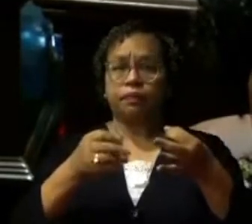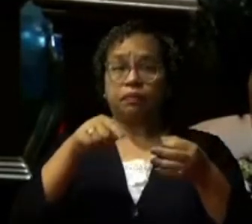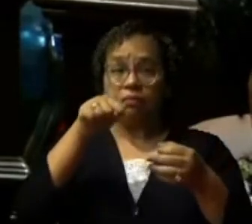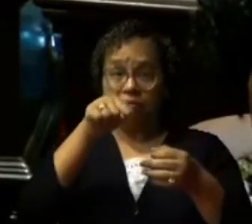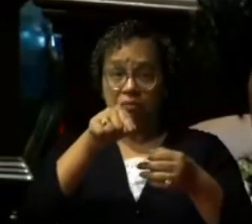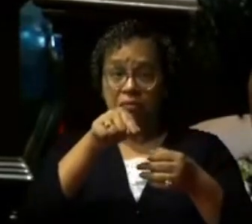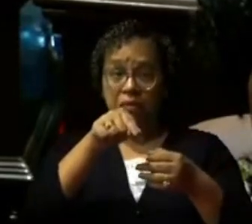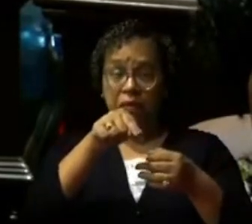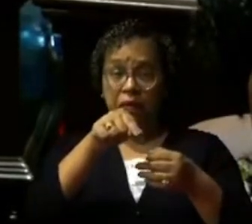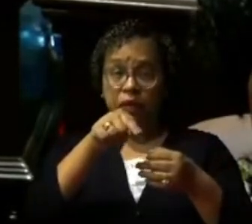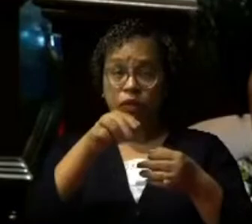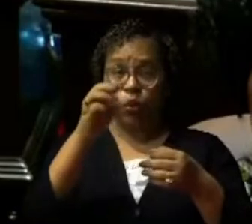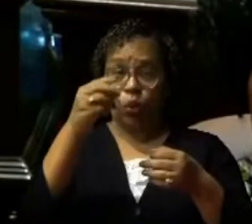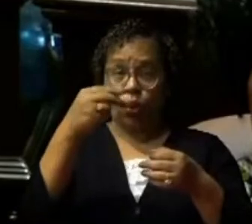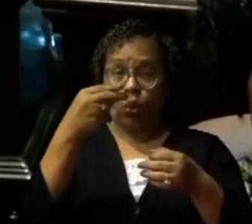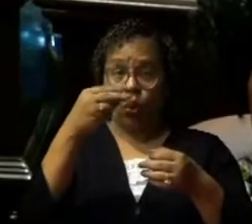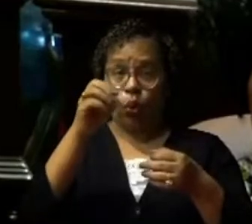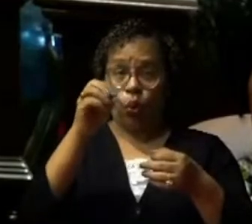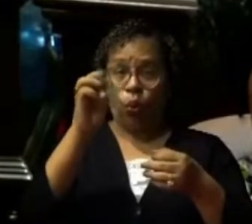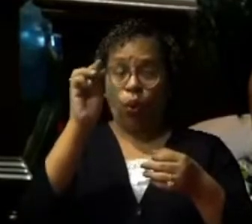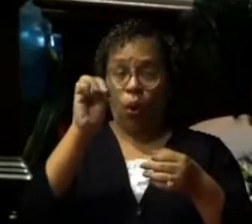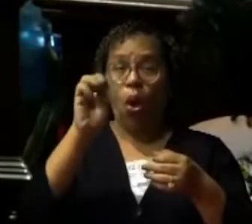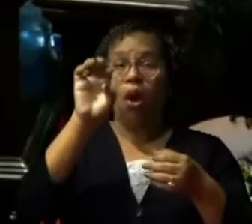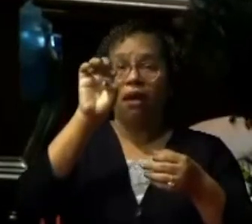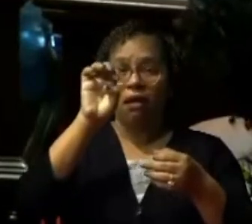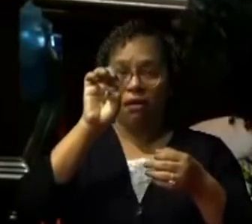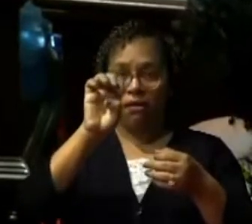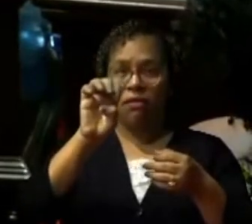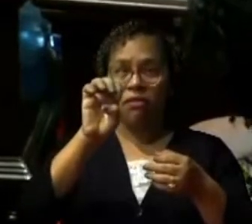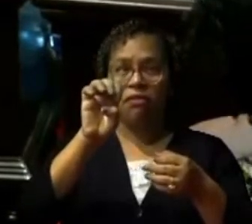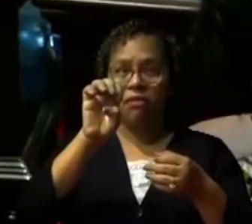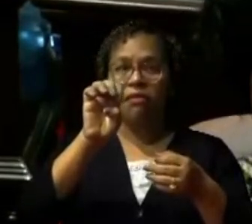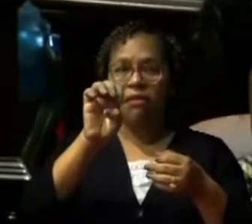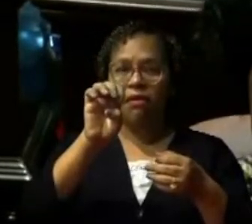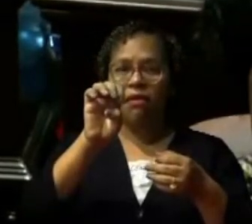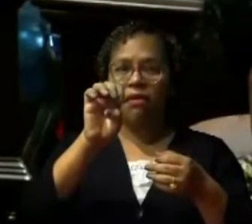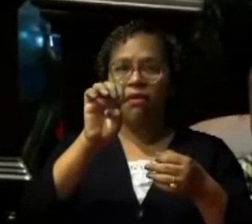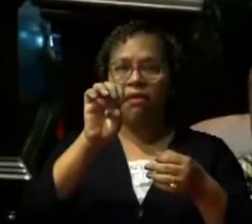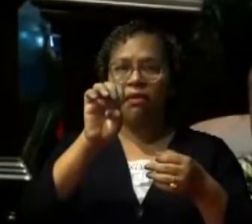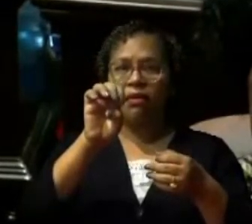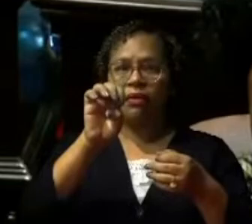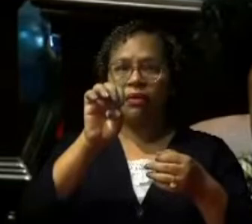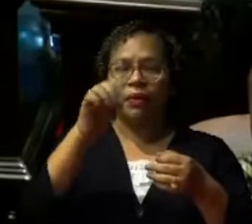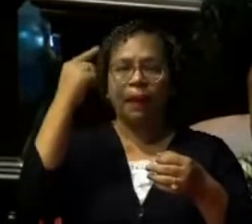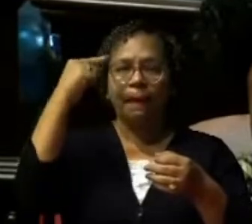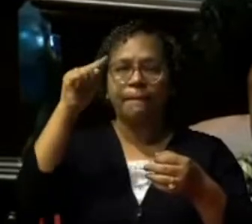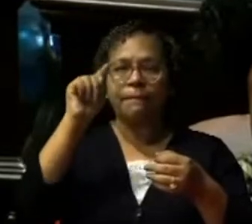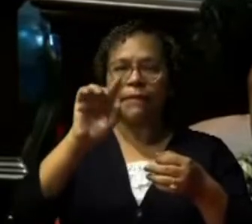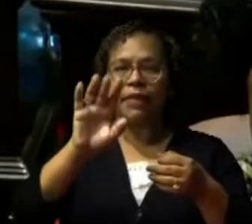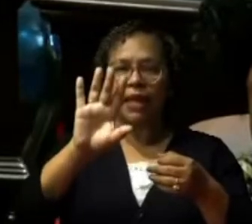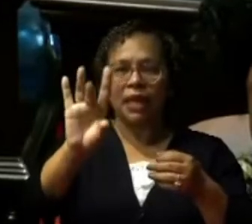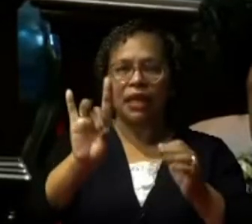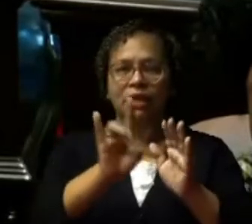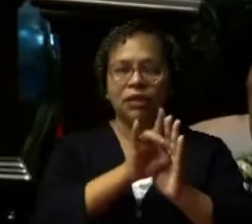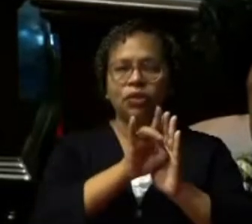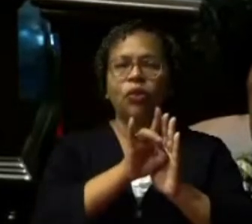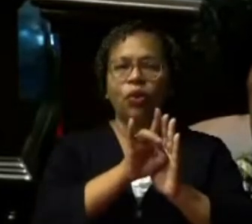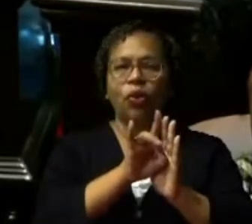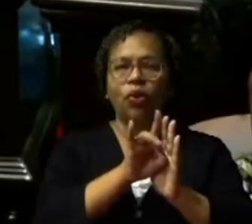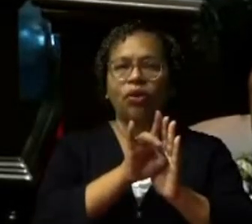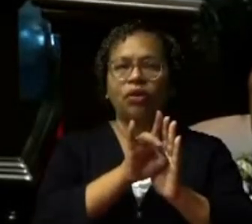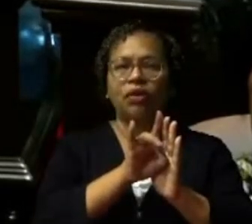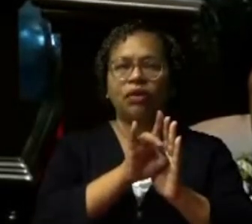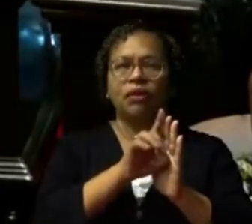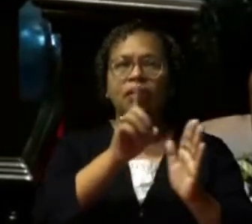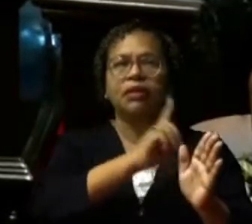para la escogencia de diputados, como presidente de esta Cámara de Diputados. Luego vi una declaración del presidente del Senado de la